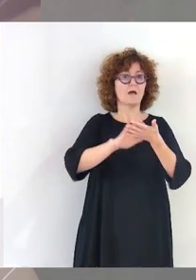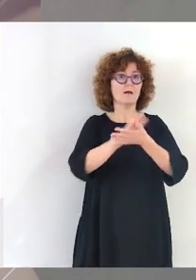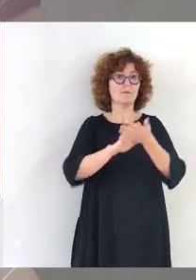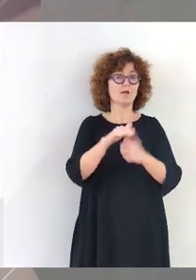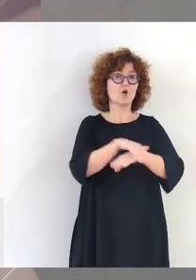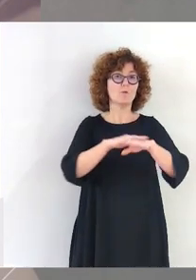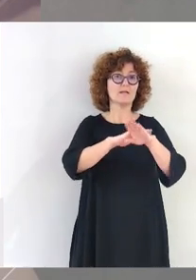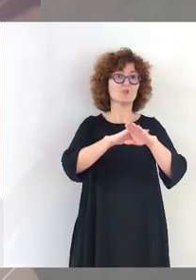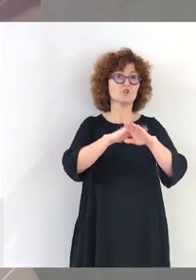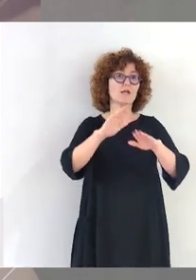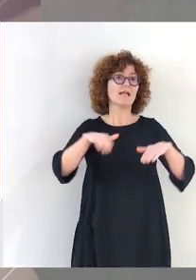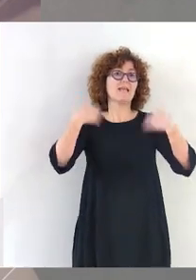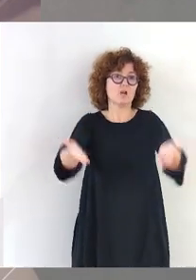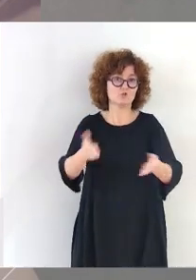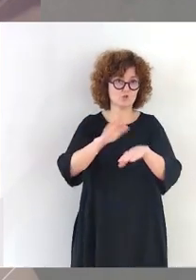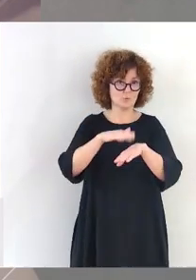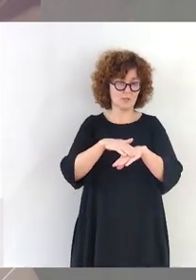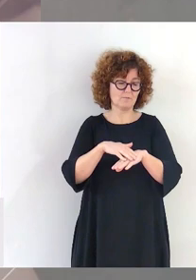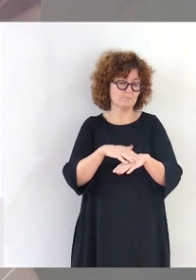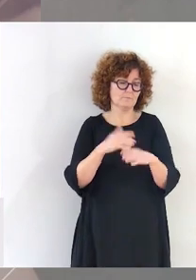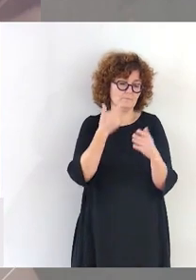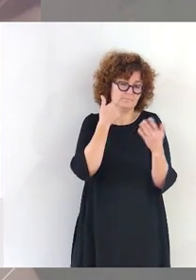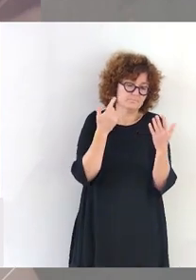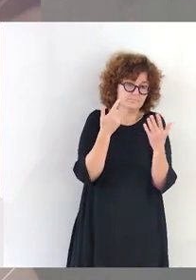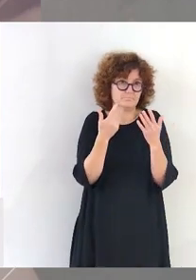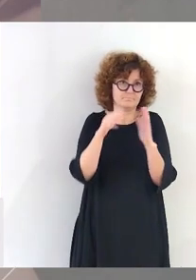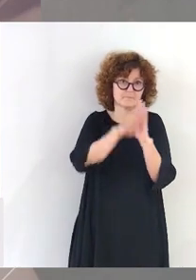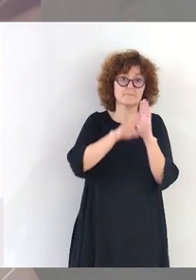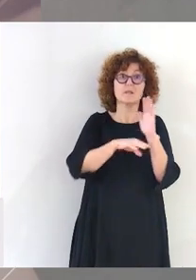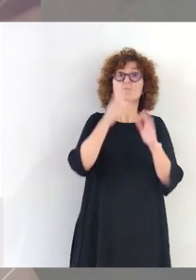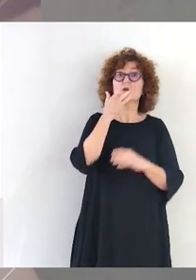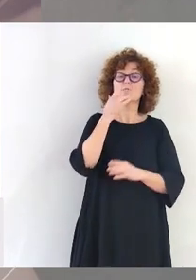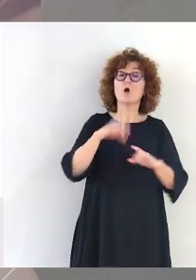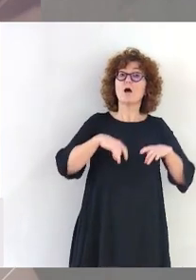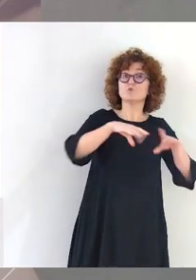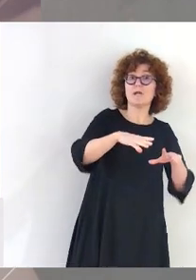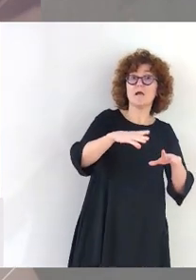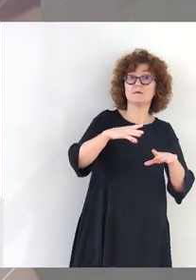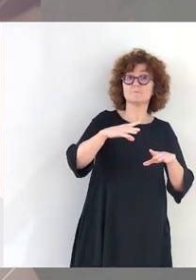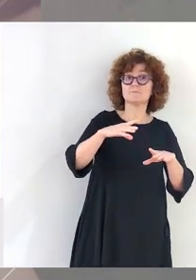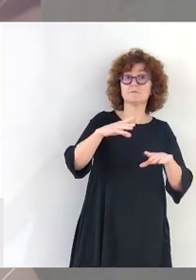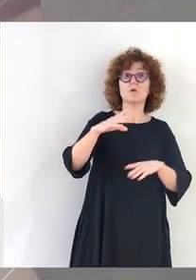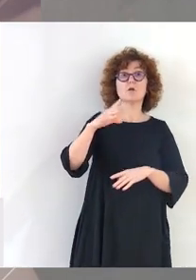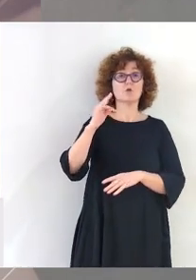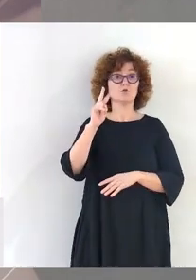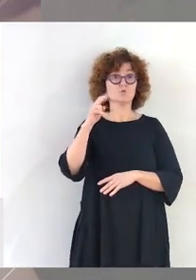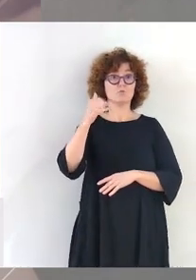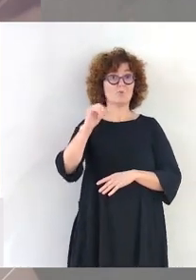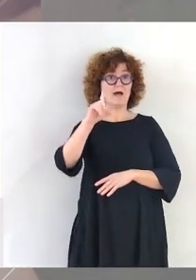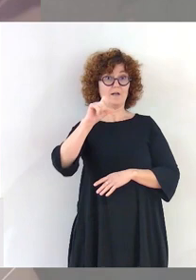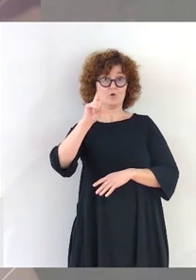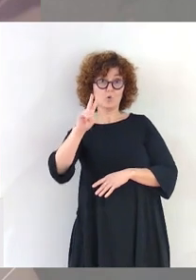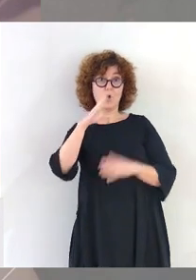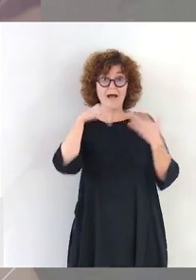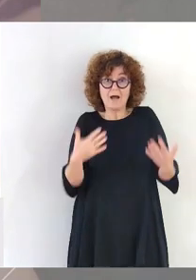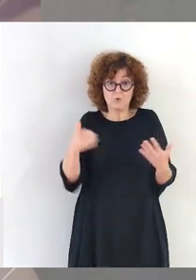generosos hay motivos para todo en la letra pequeña del acuerdo entre Australia y tubalu Parece Mentira que hablar de Australia y tubalu sea tan relevante para nosotros aquí